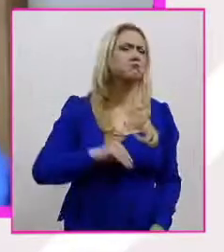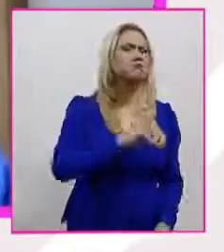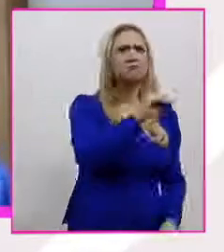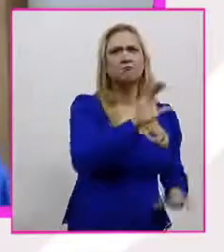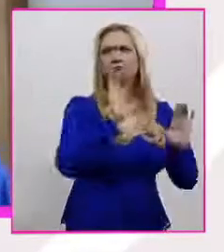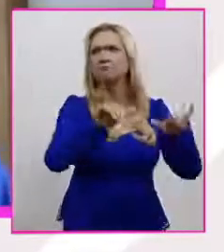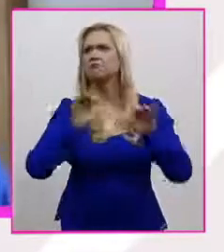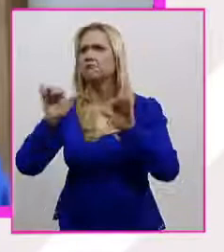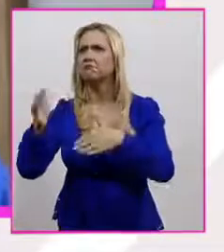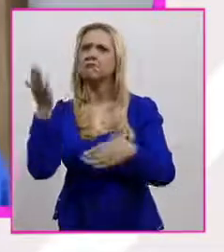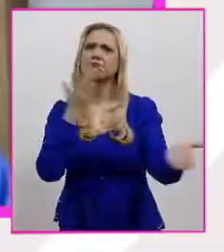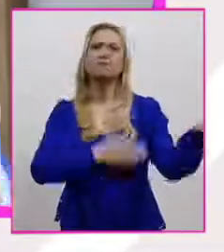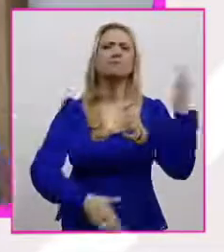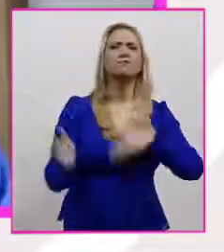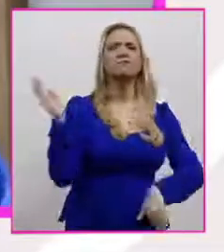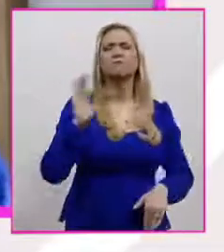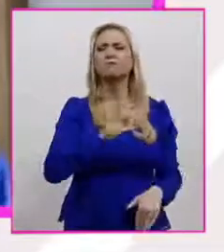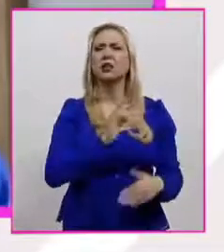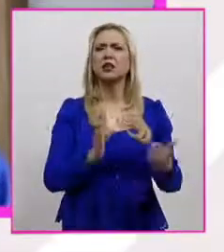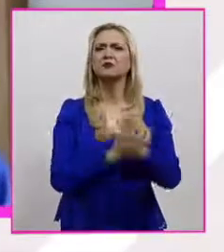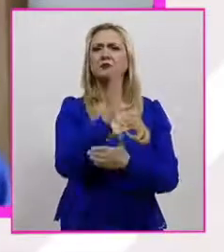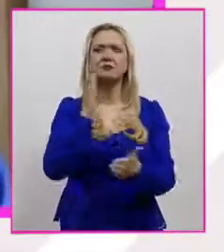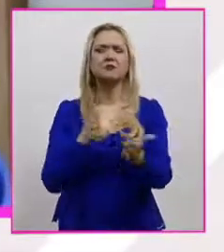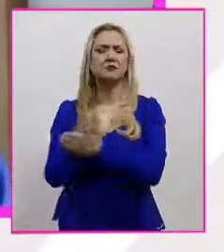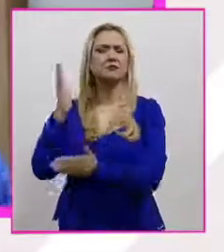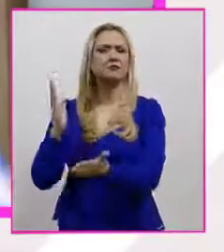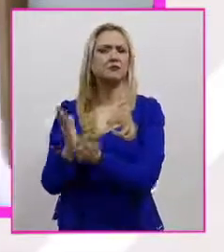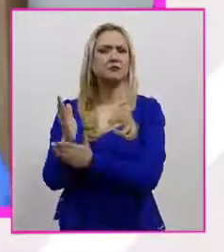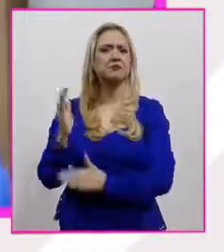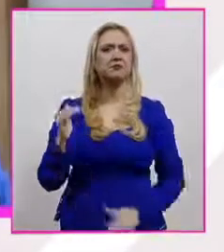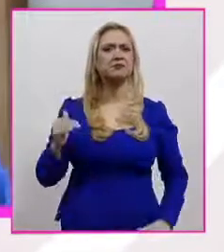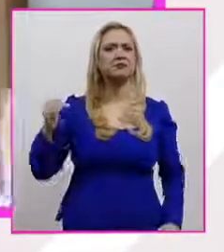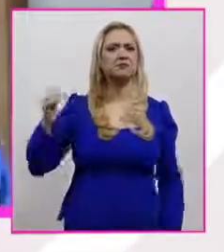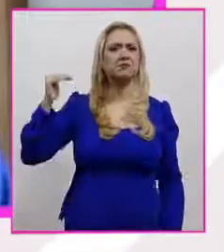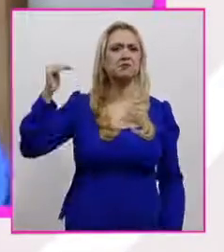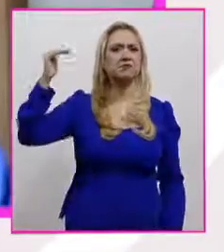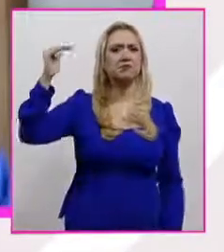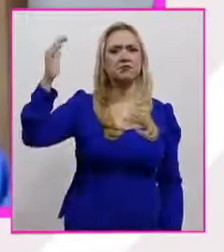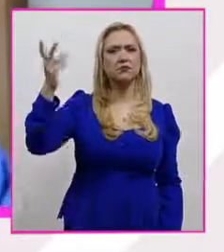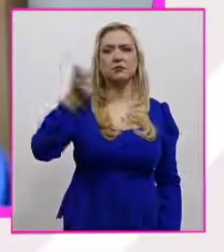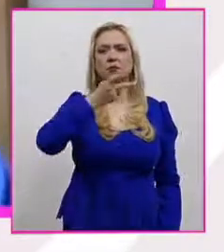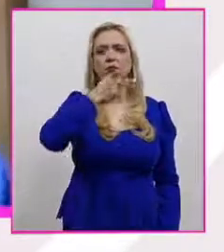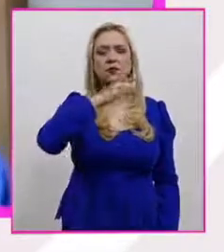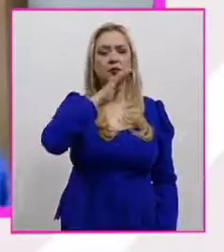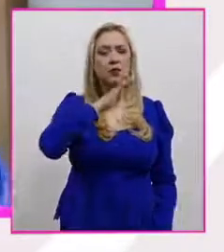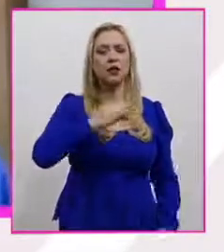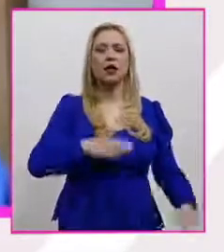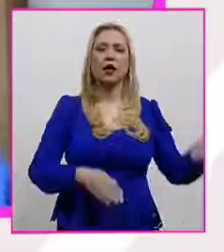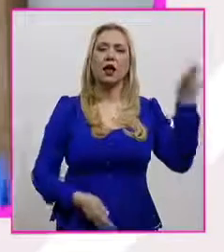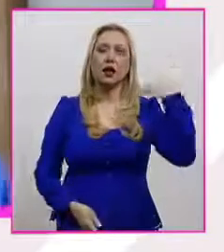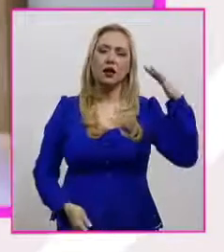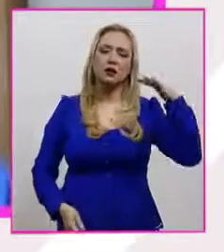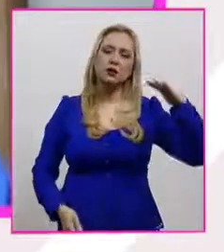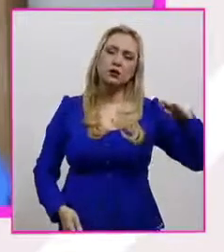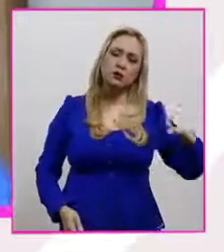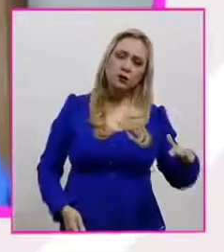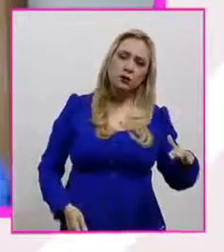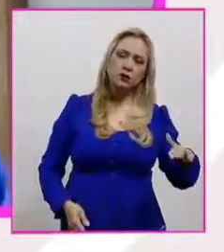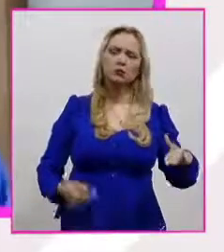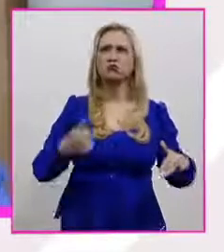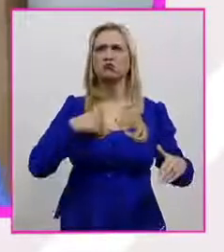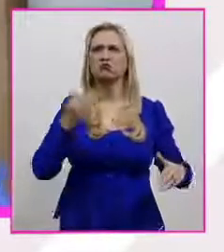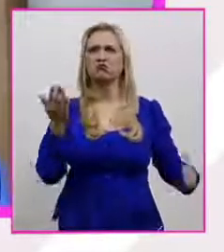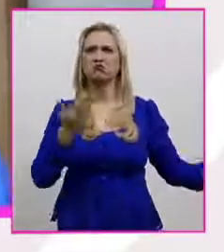que alcanzan una mayor posición respecto a la que tenían sus padres en la escala social, comparado con la que